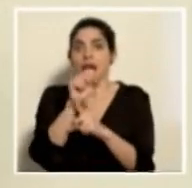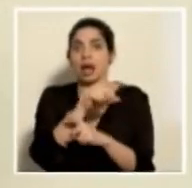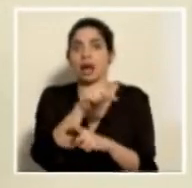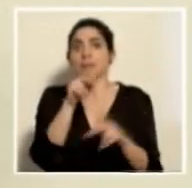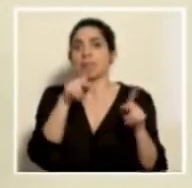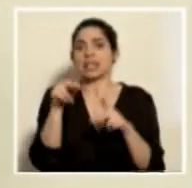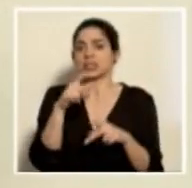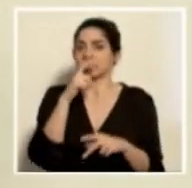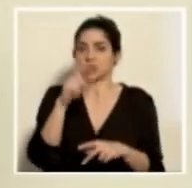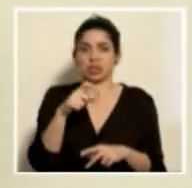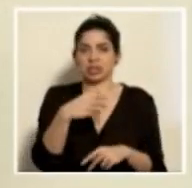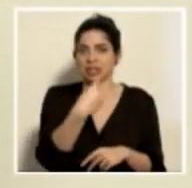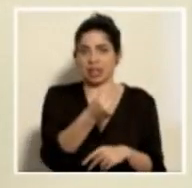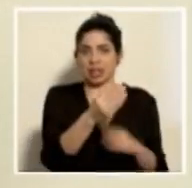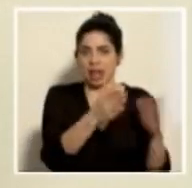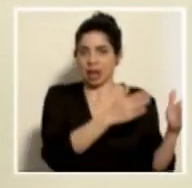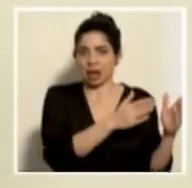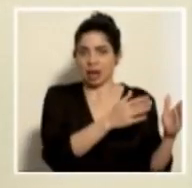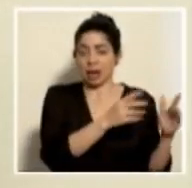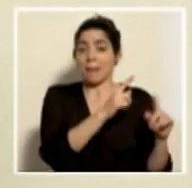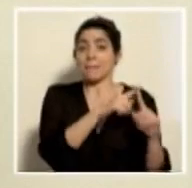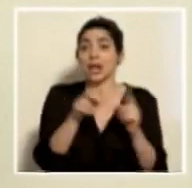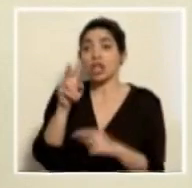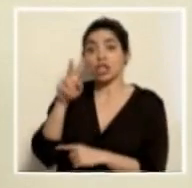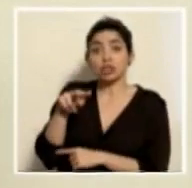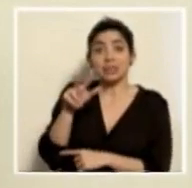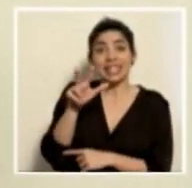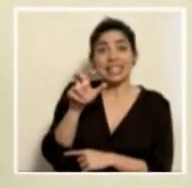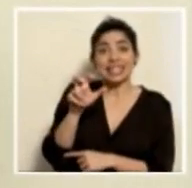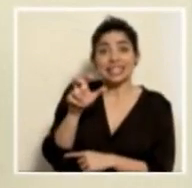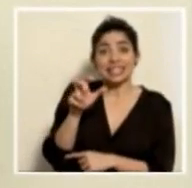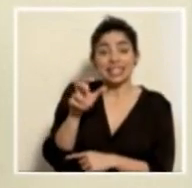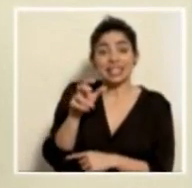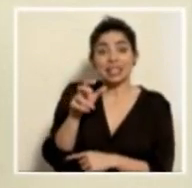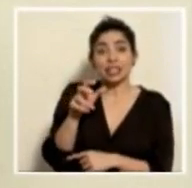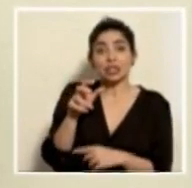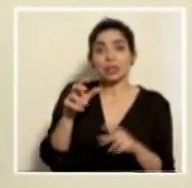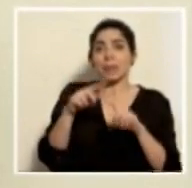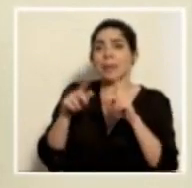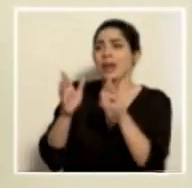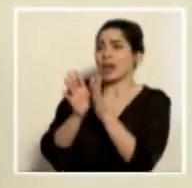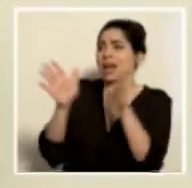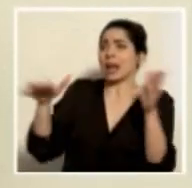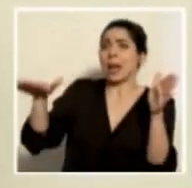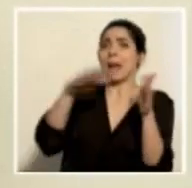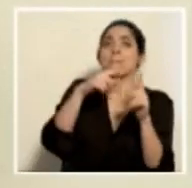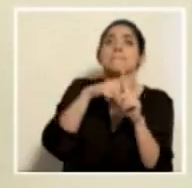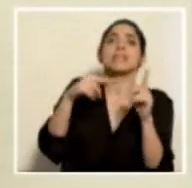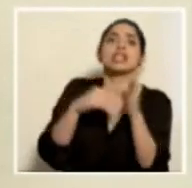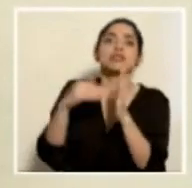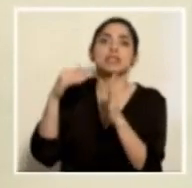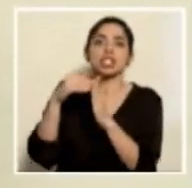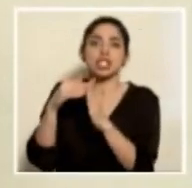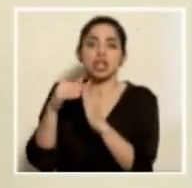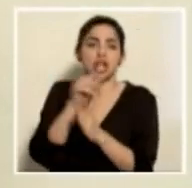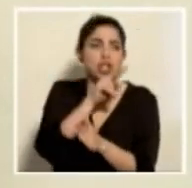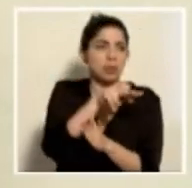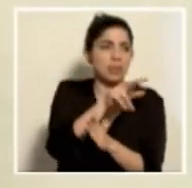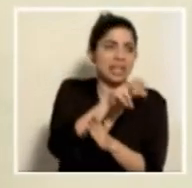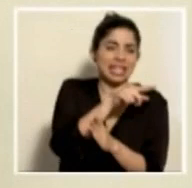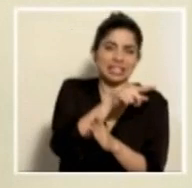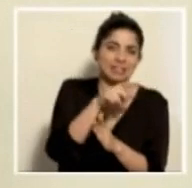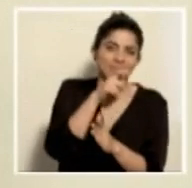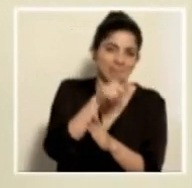llegar. Pero estamos hablando de 2.300 de un universo de 500.000, lo